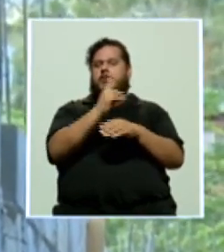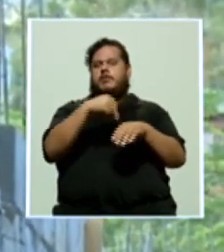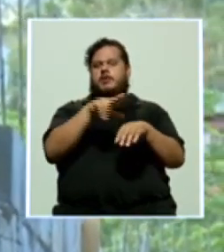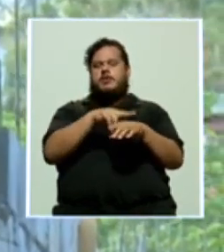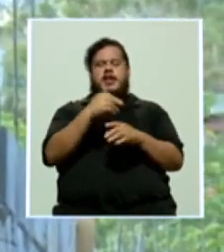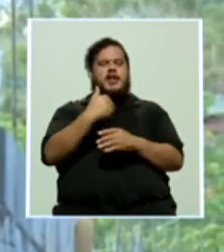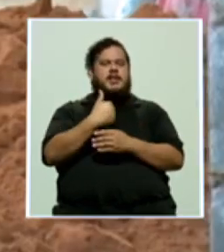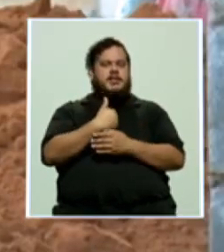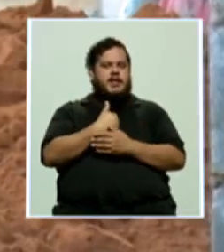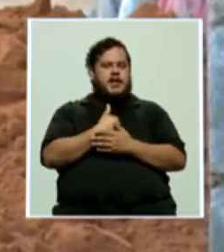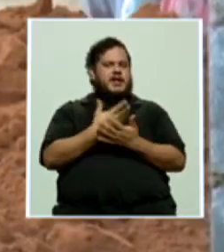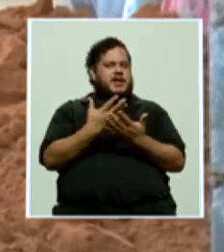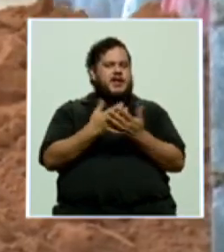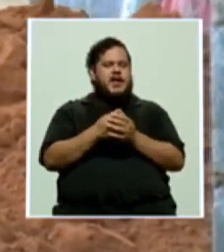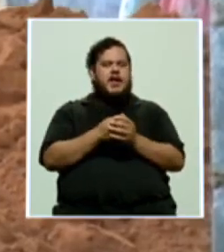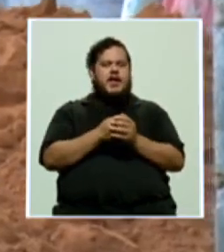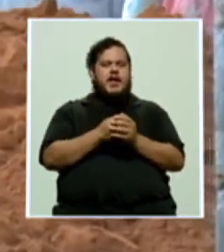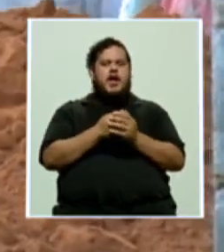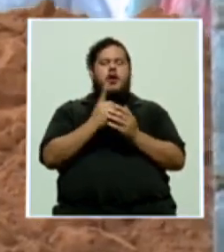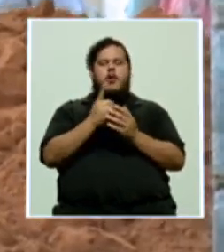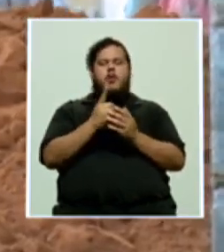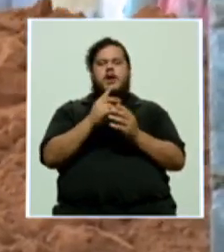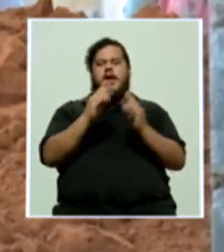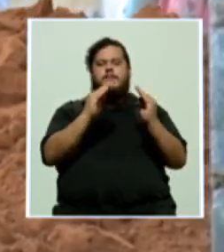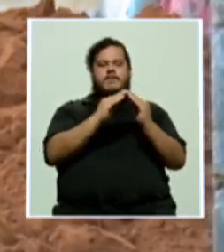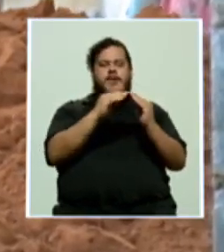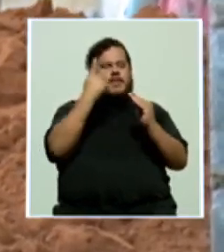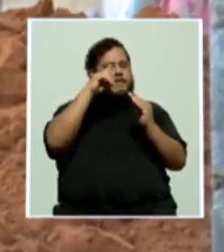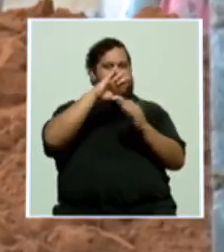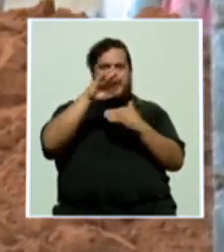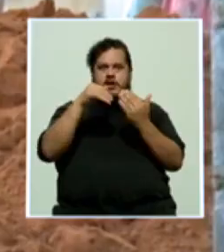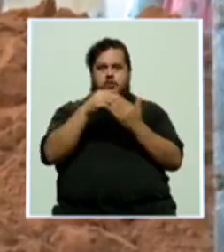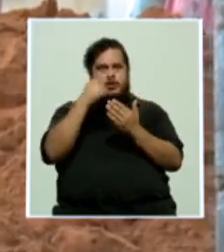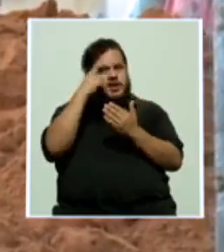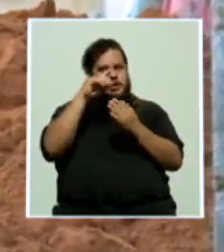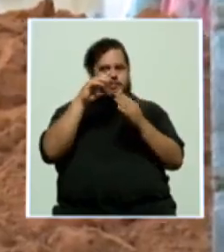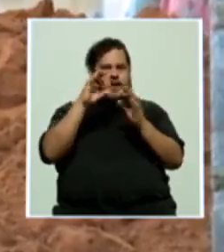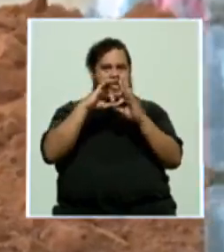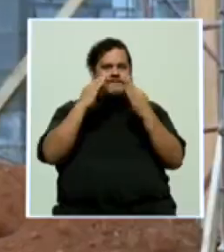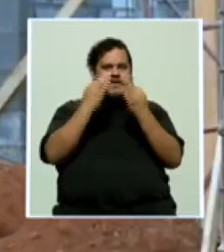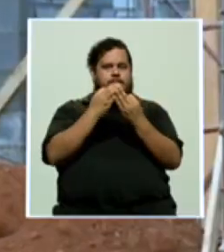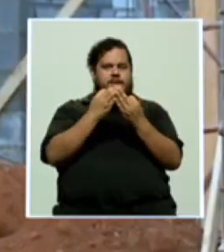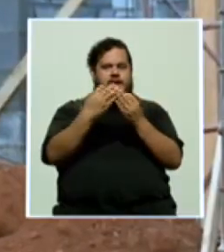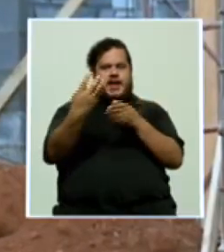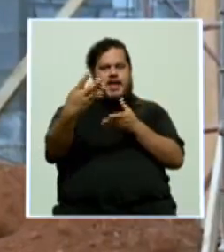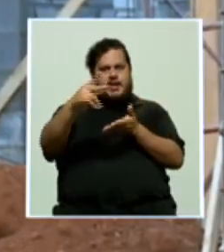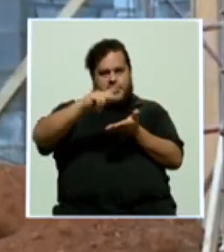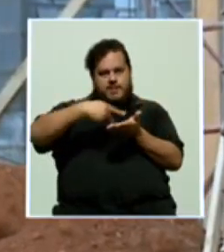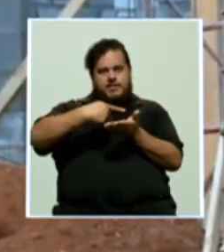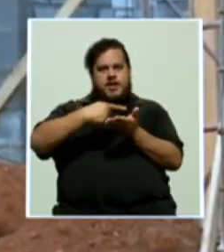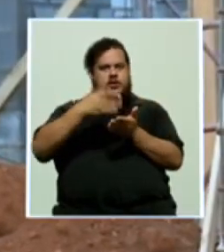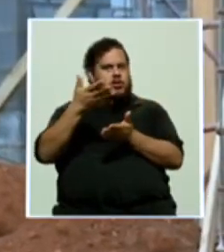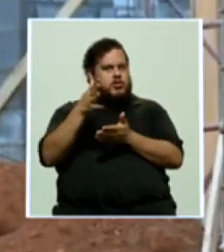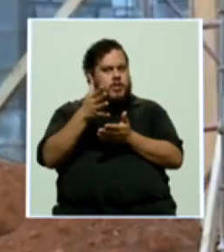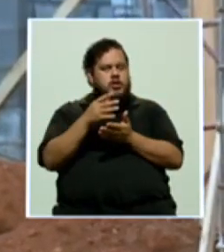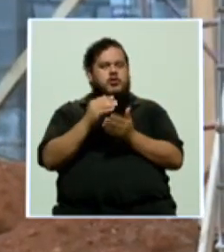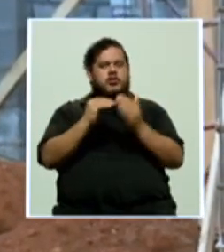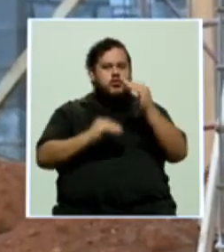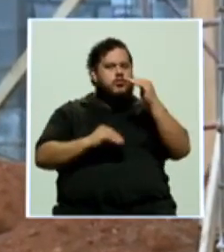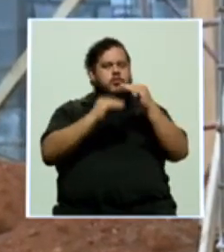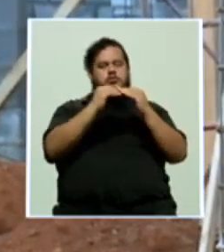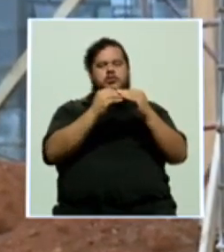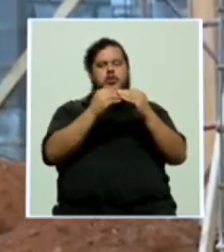a disposición el producto denominado Vivienda para Todos, que es para familia de ingresos medios, donde el monto máximo por